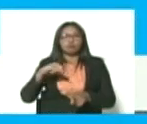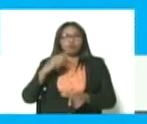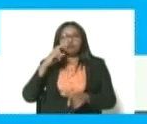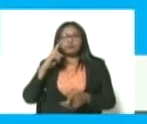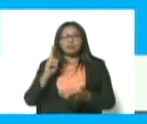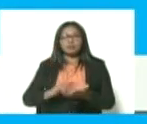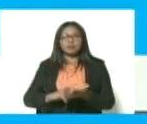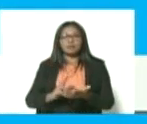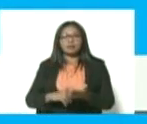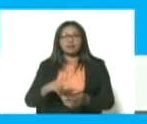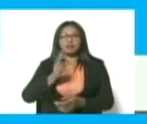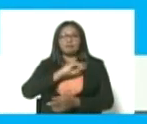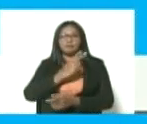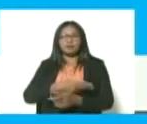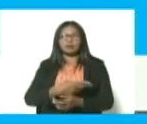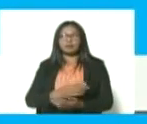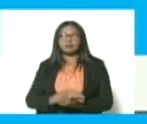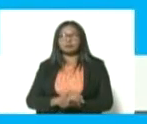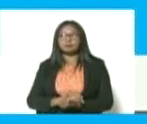realidad poderosa.